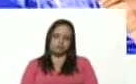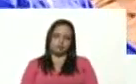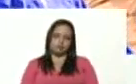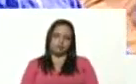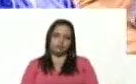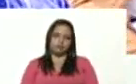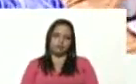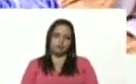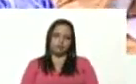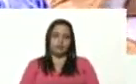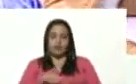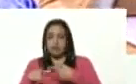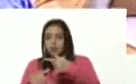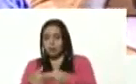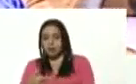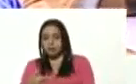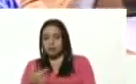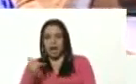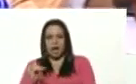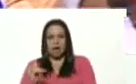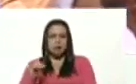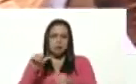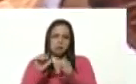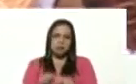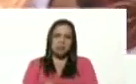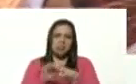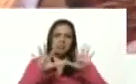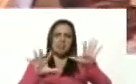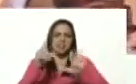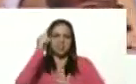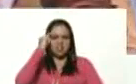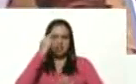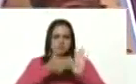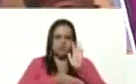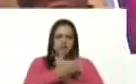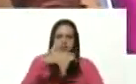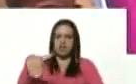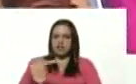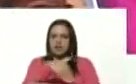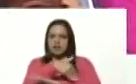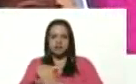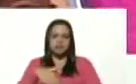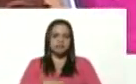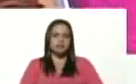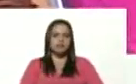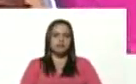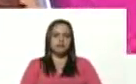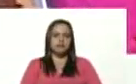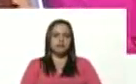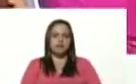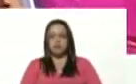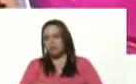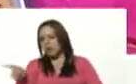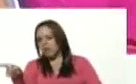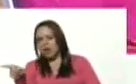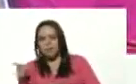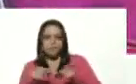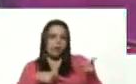Y después estuvo aquí 10 días, salió a las calles, fue para acá, fue para